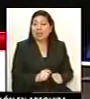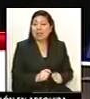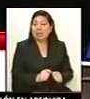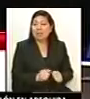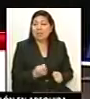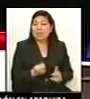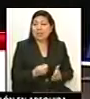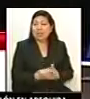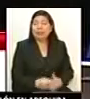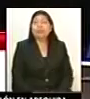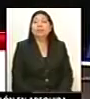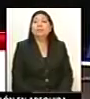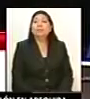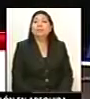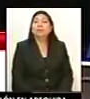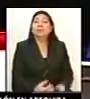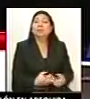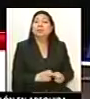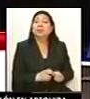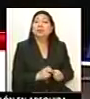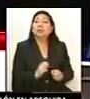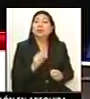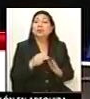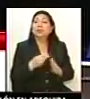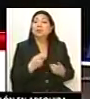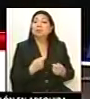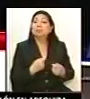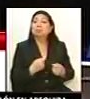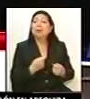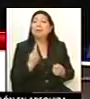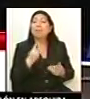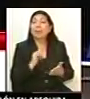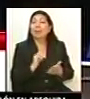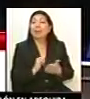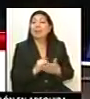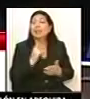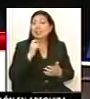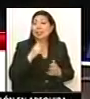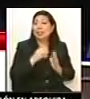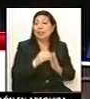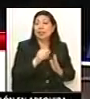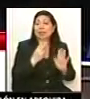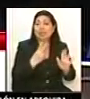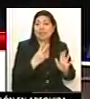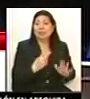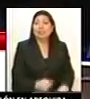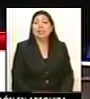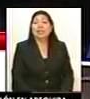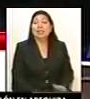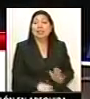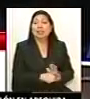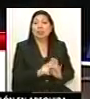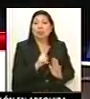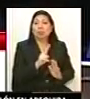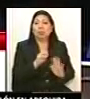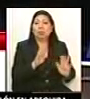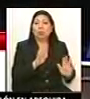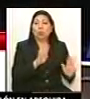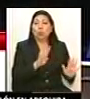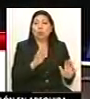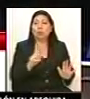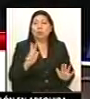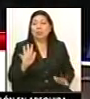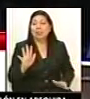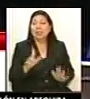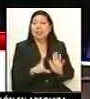de dinero electrónico efectuada por las empresas emisoras de dinero electrónico, a qué se refiere el artículo 7 de la ley